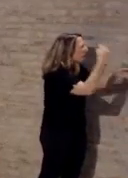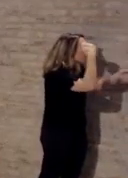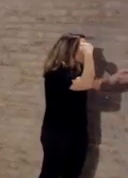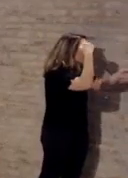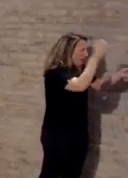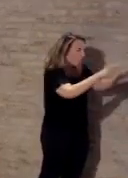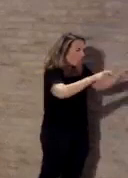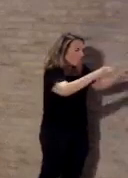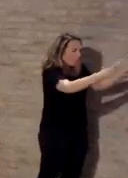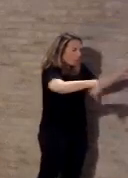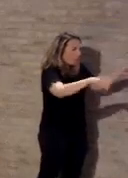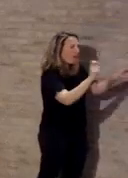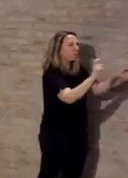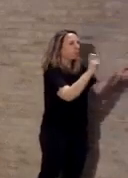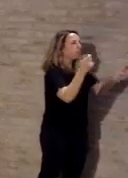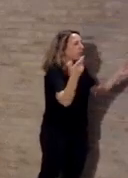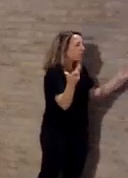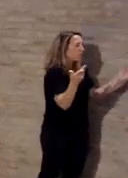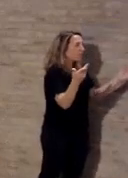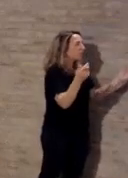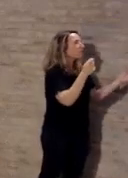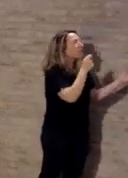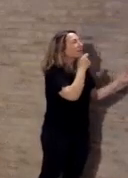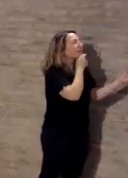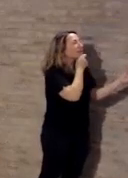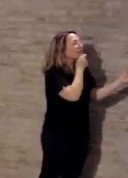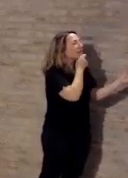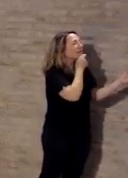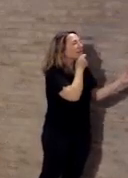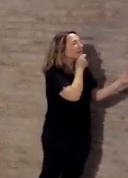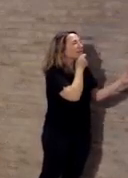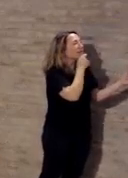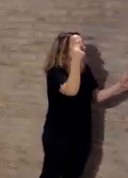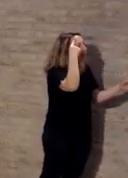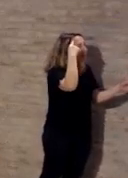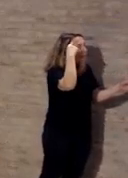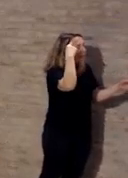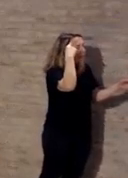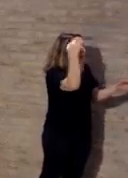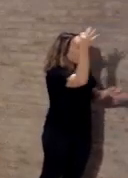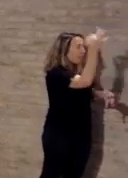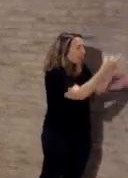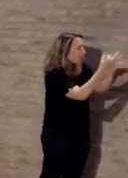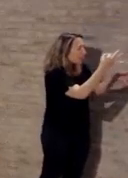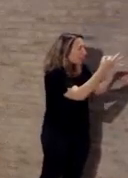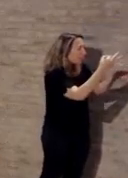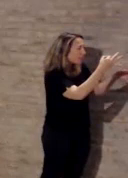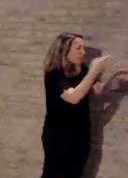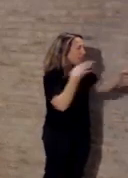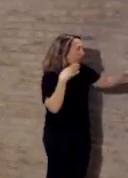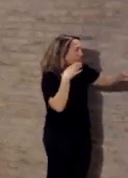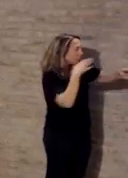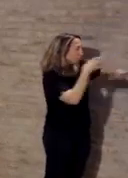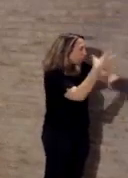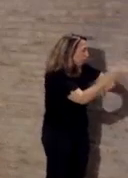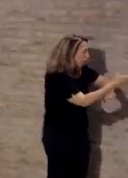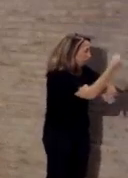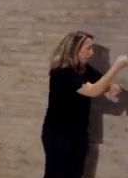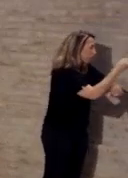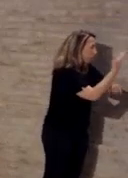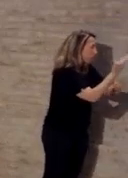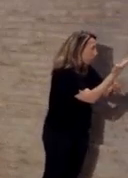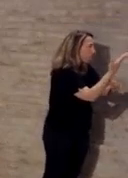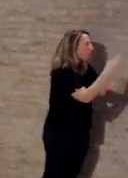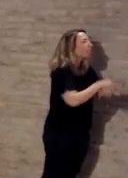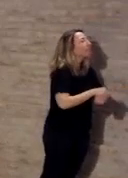justicia si hay accesibilidad a la hora de de pensar el acceso real a la misma Qué